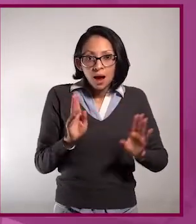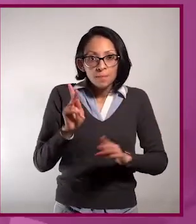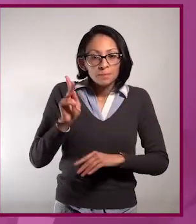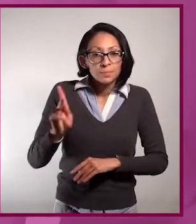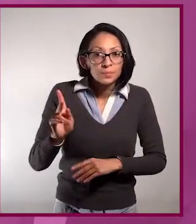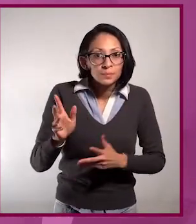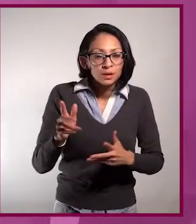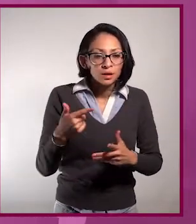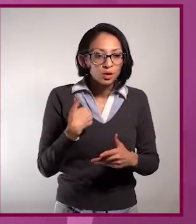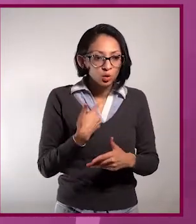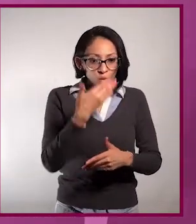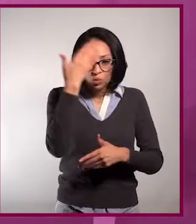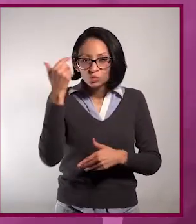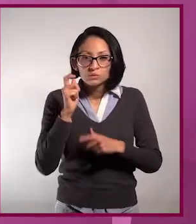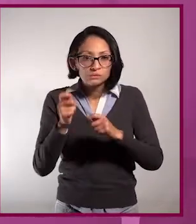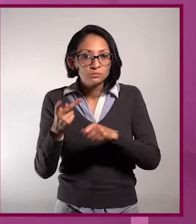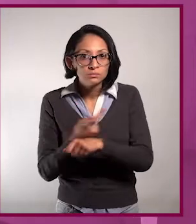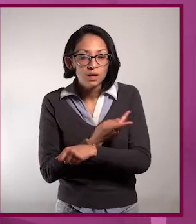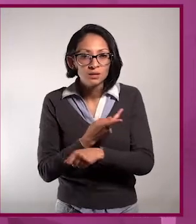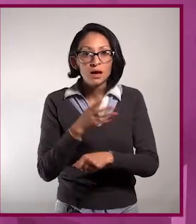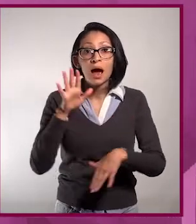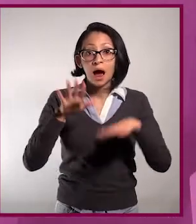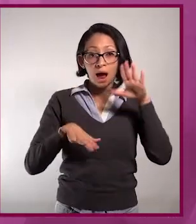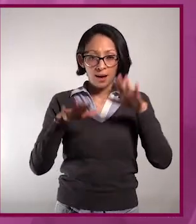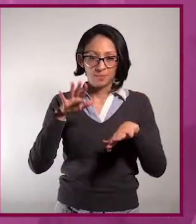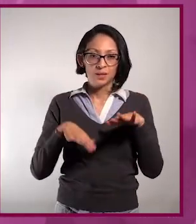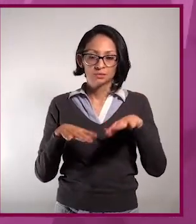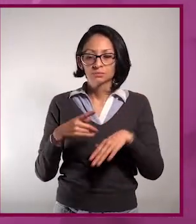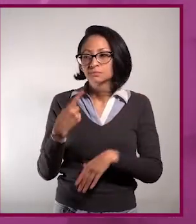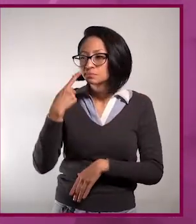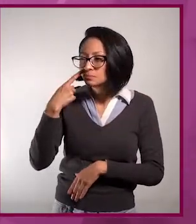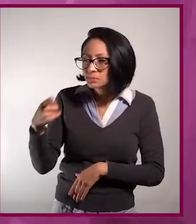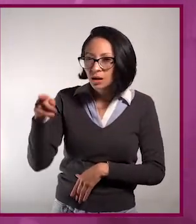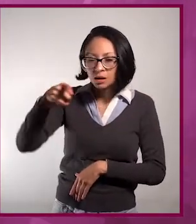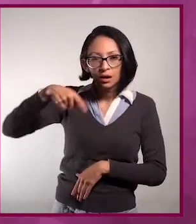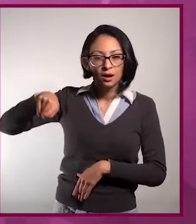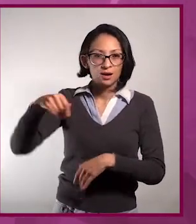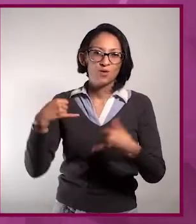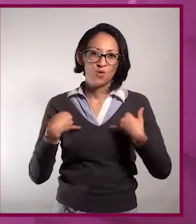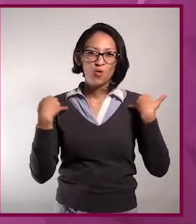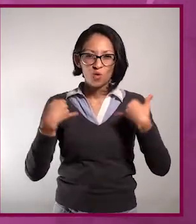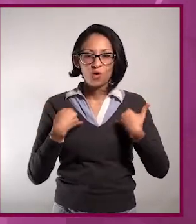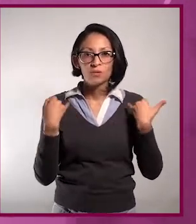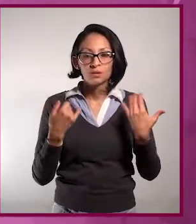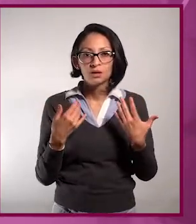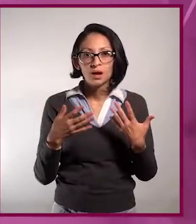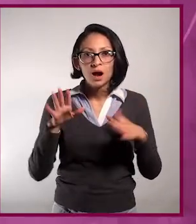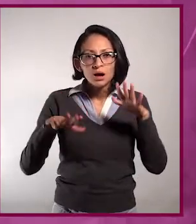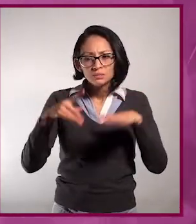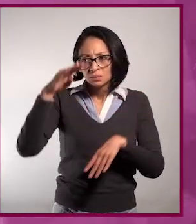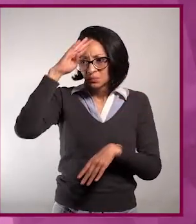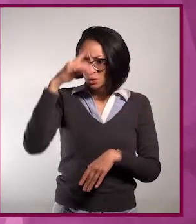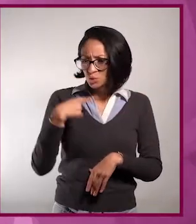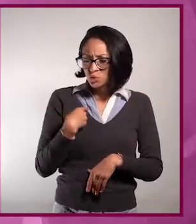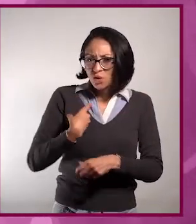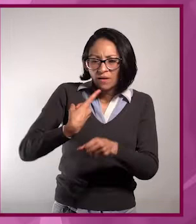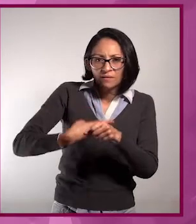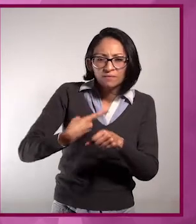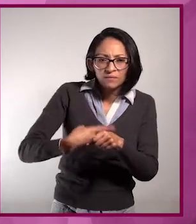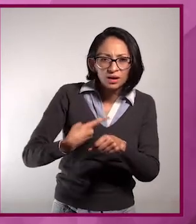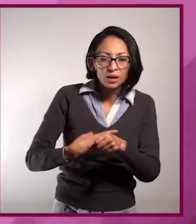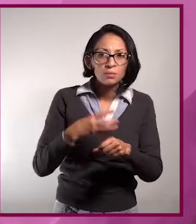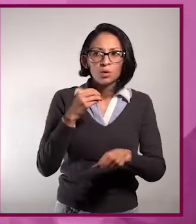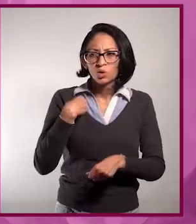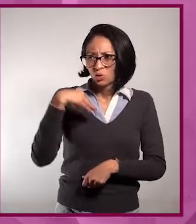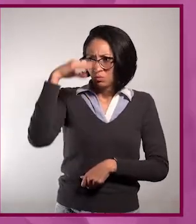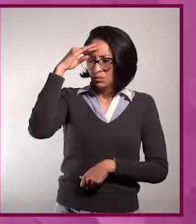información? Bueno, hemos sido testigos de algunos testimonios donde nos comentan que las niñas creían que estaban enfermas o que